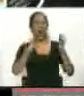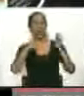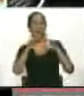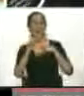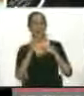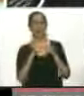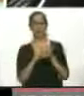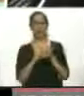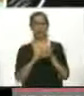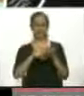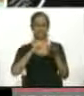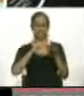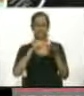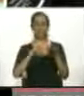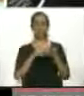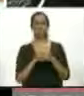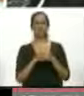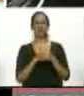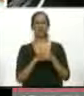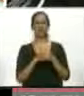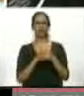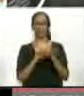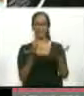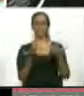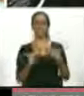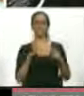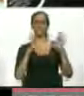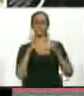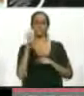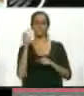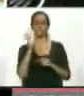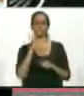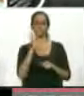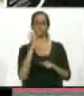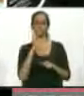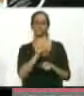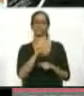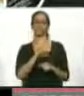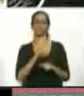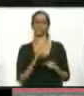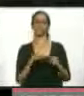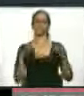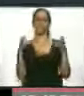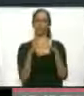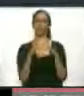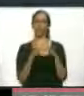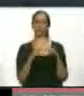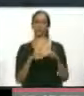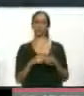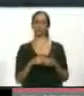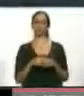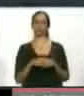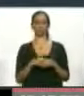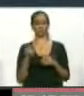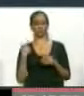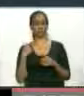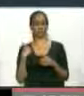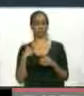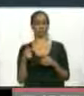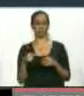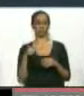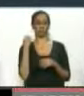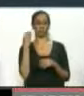contratistas y reciben un 15 por ciento de comisión por esos cupos indicativos teniendo en cuenta que en el